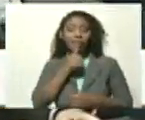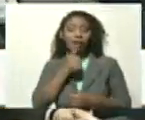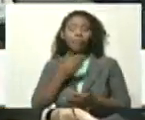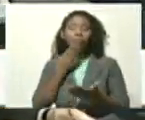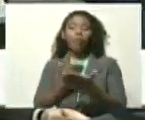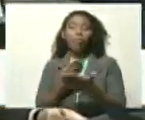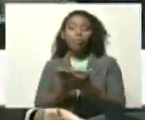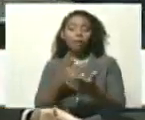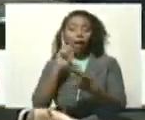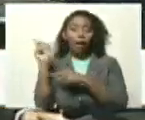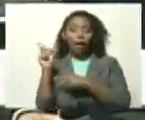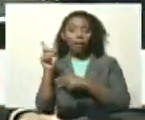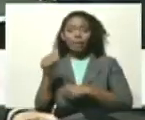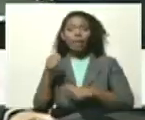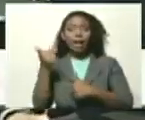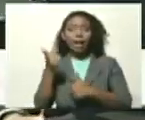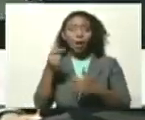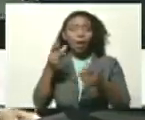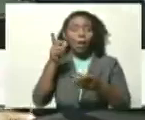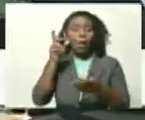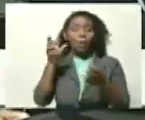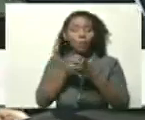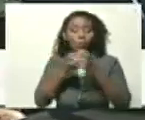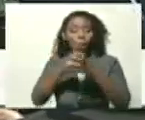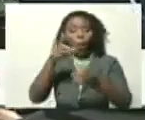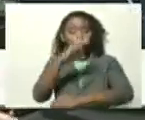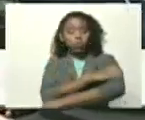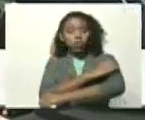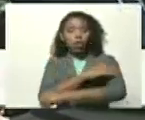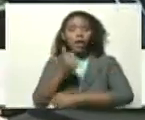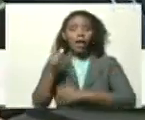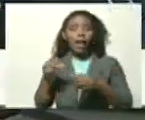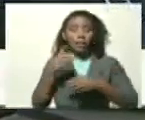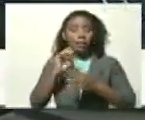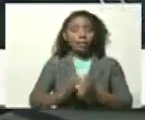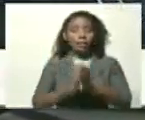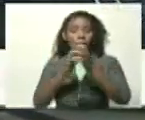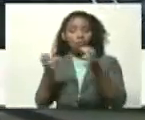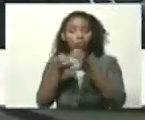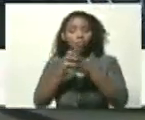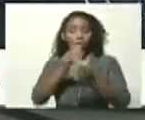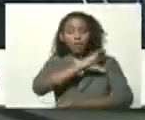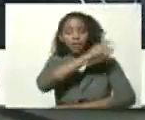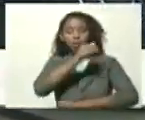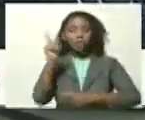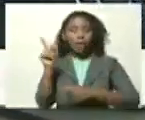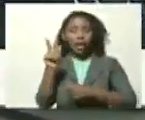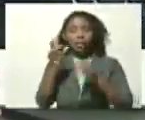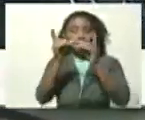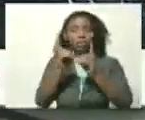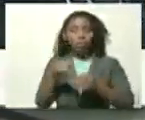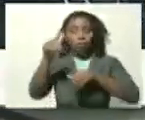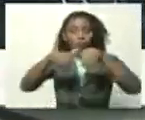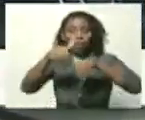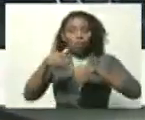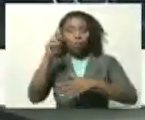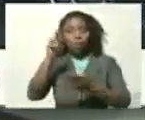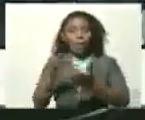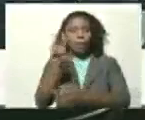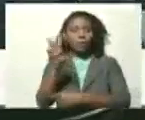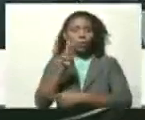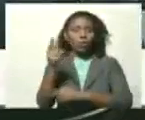la propuesta de los partidos de oposición a lo que será la Junta Directiva del 2022. Entre